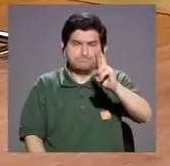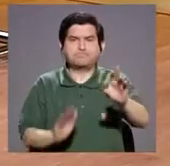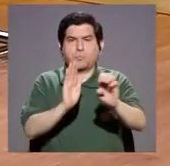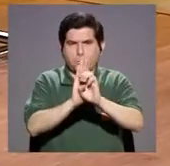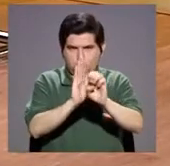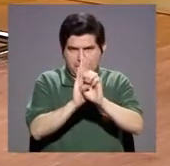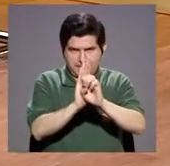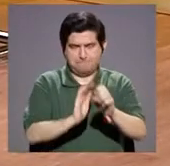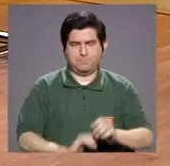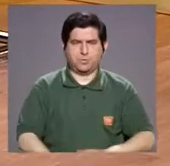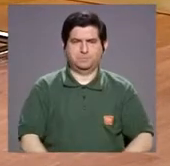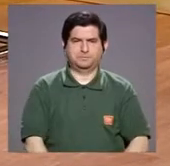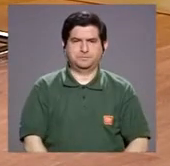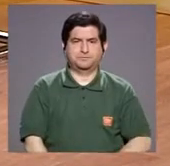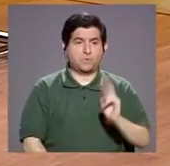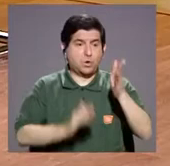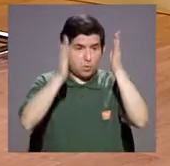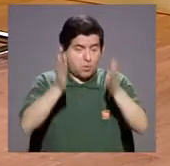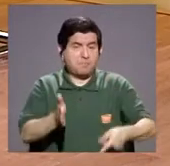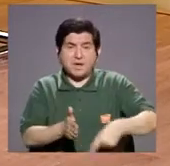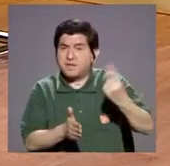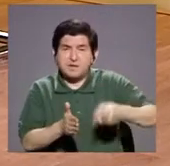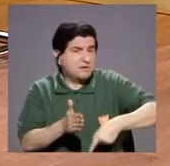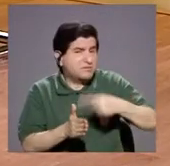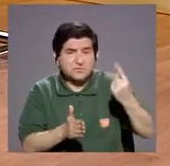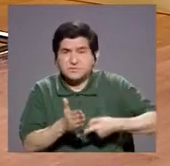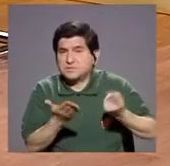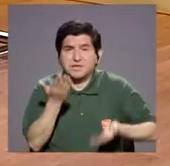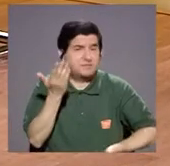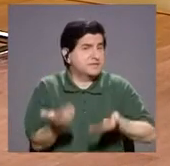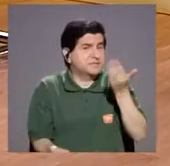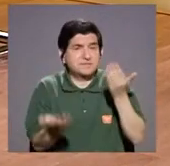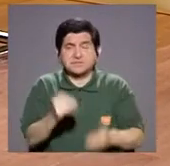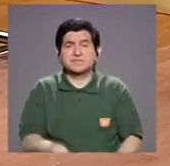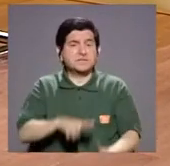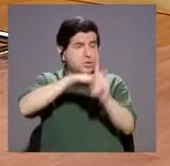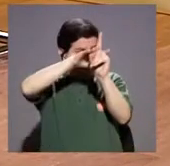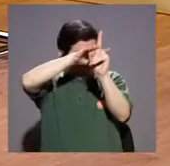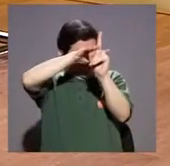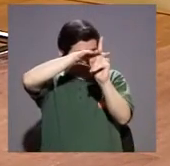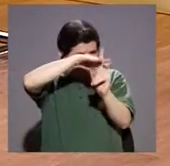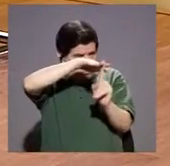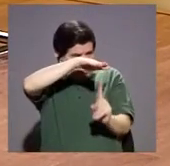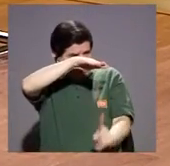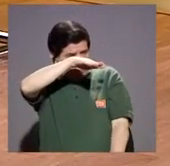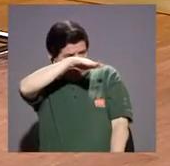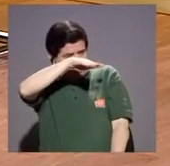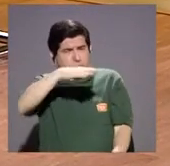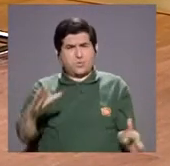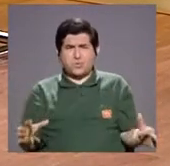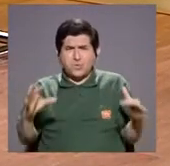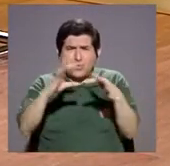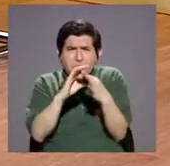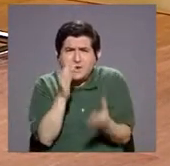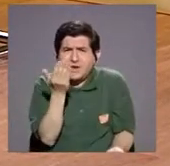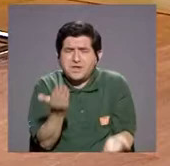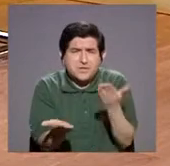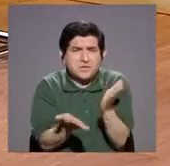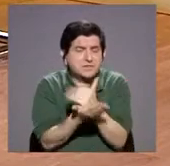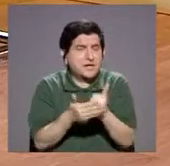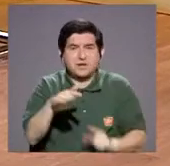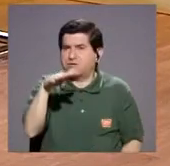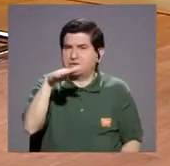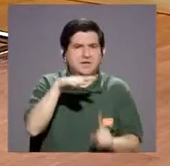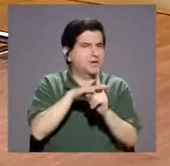ejemplo ahí hay compañeros que muchas veces son invisibilizados por una labor que está vinculado sobre todo algo que no